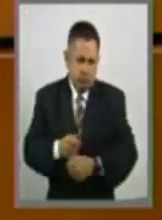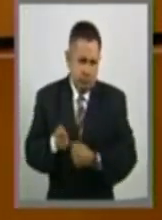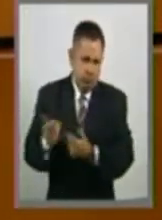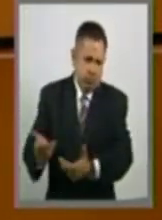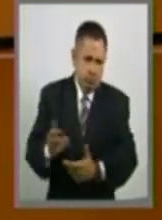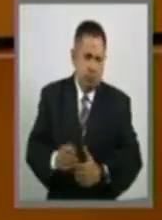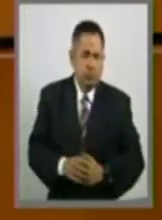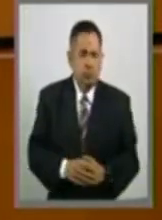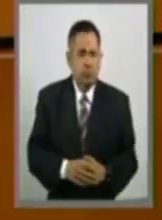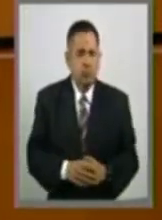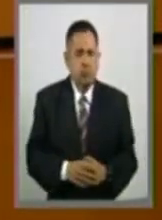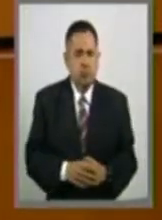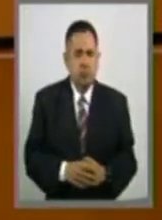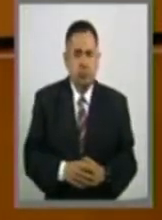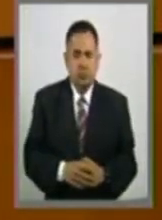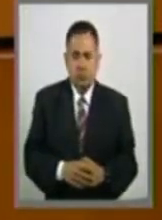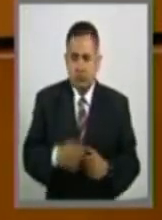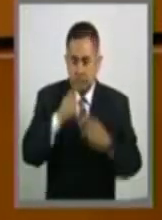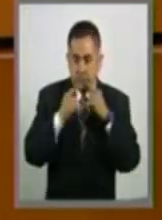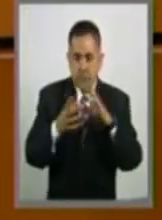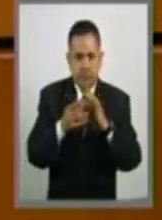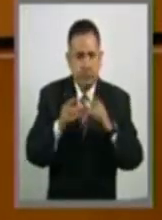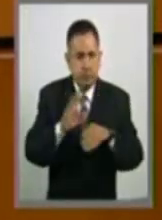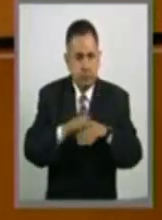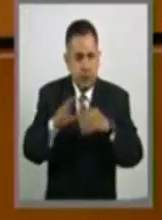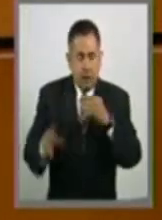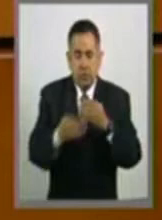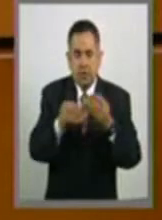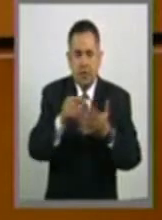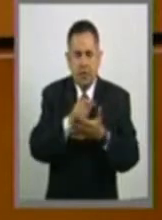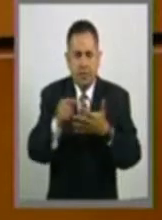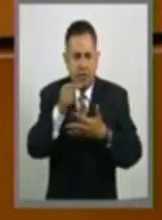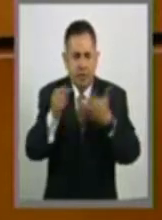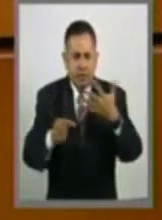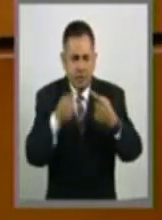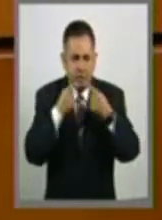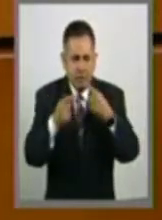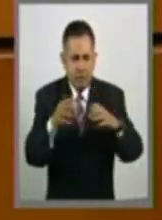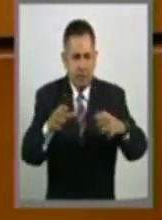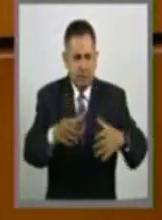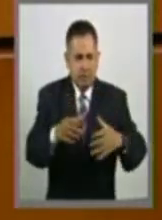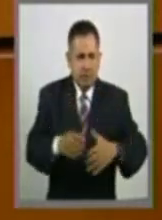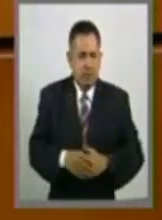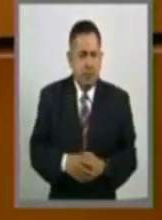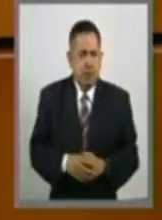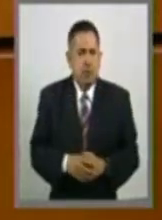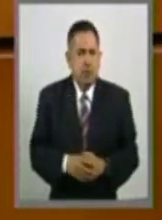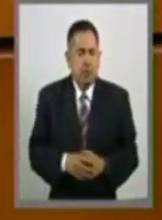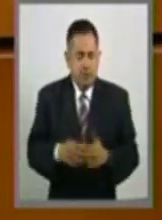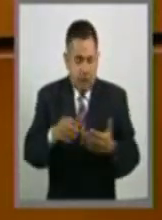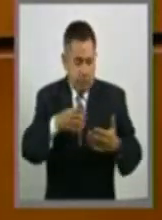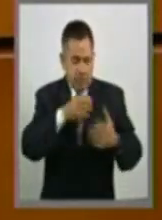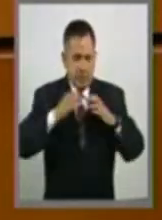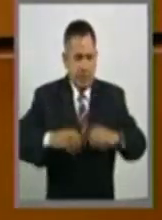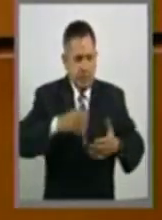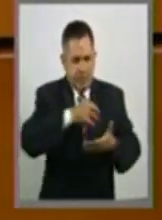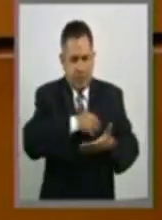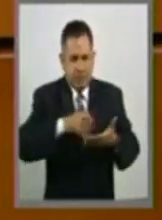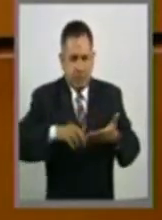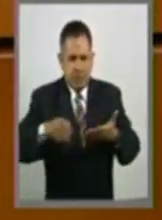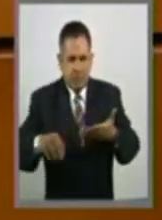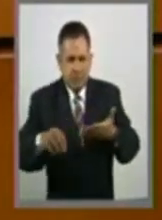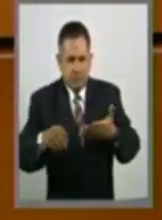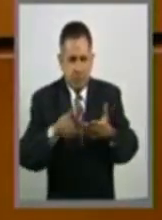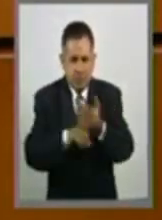familiares. La adición de este artículo es fundamental porque toda operación de extracción de órgano se lleva a